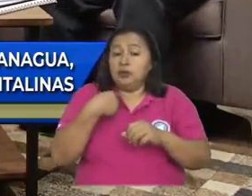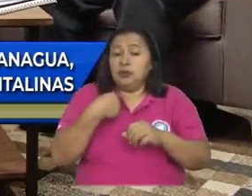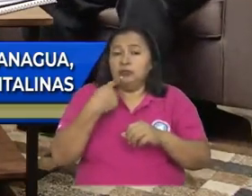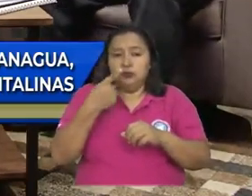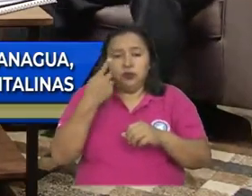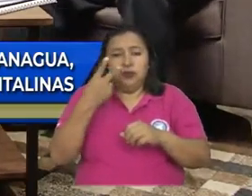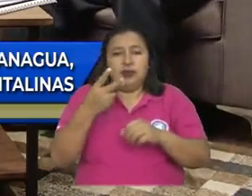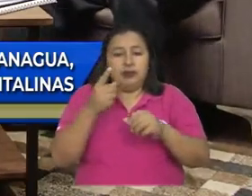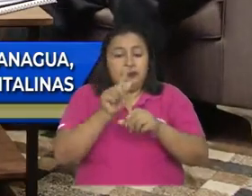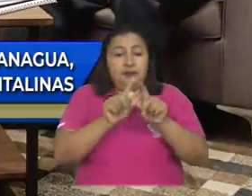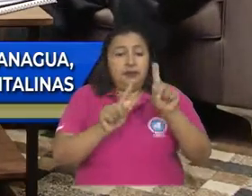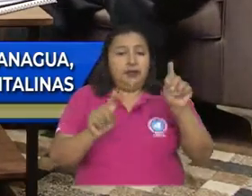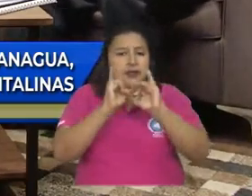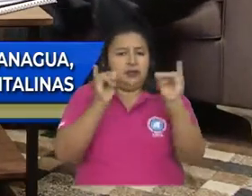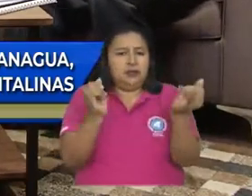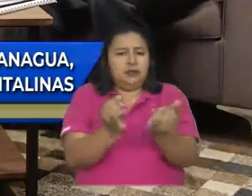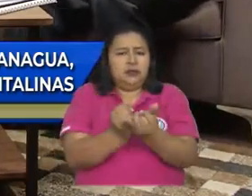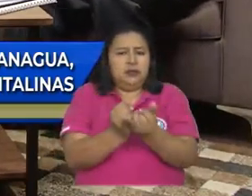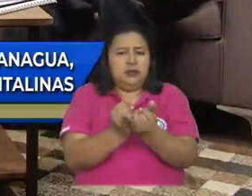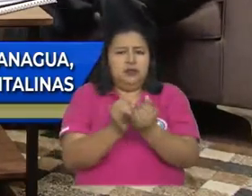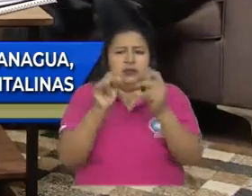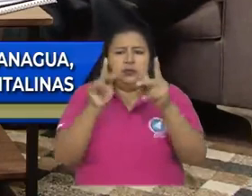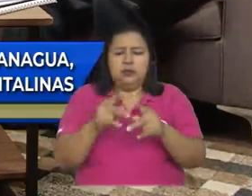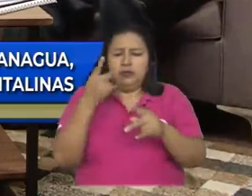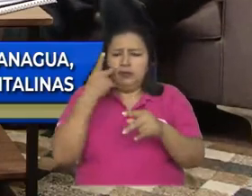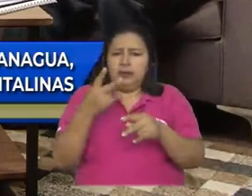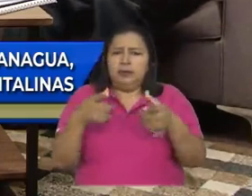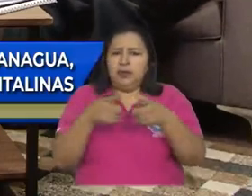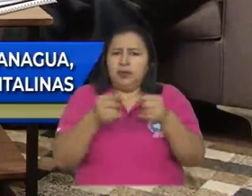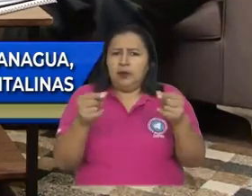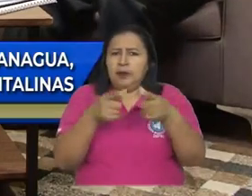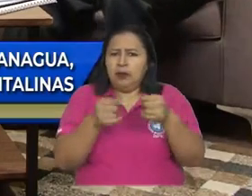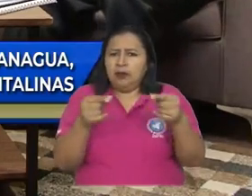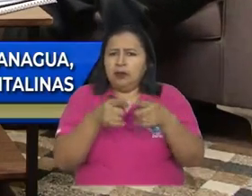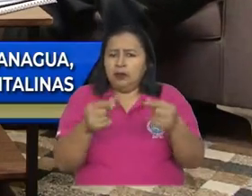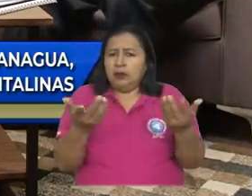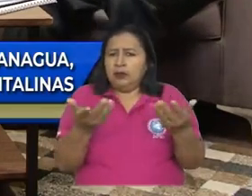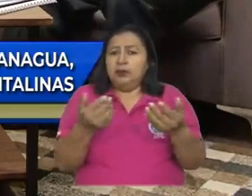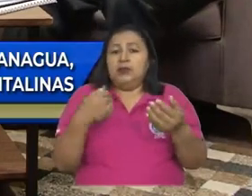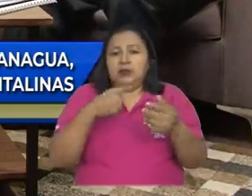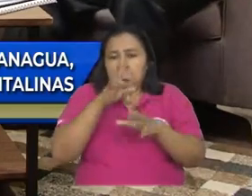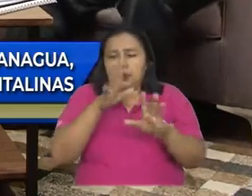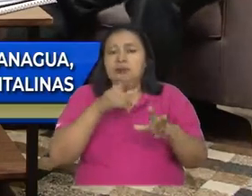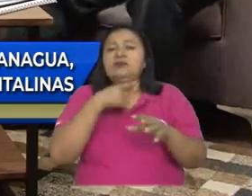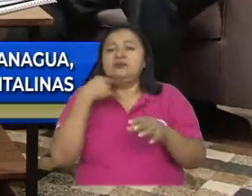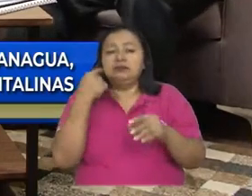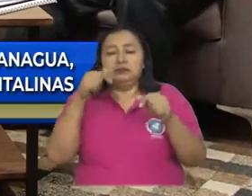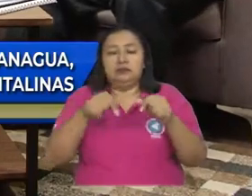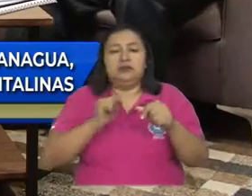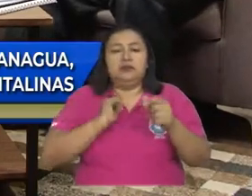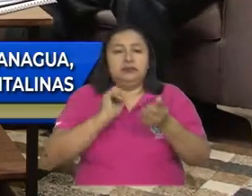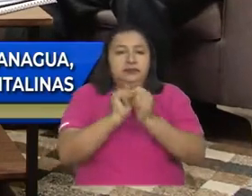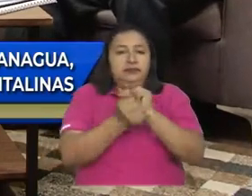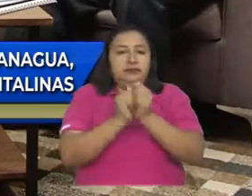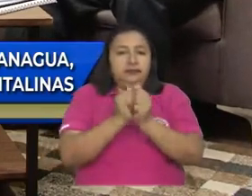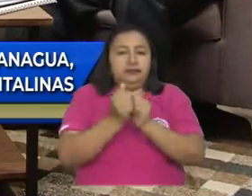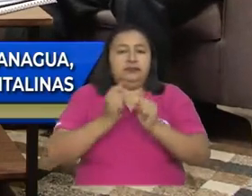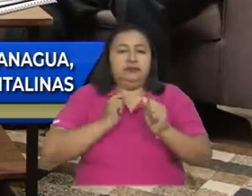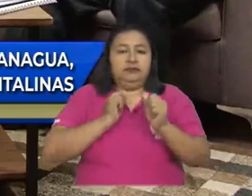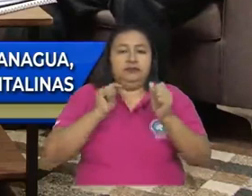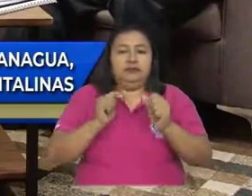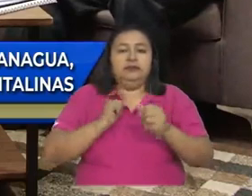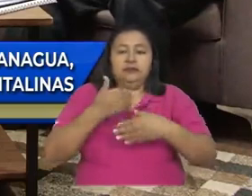nivel internacional de repente la gente, bueno, Managua, y claro, es la realidad porque el deporte precisamente